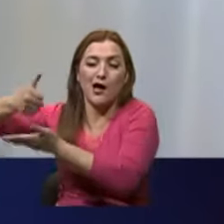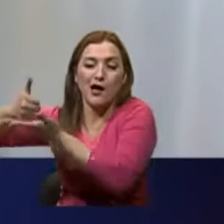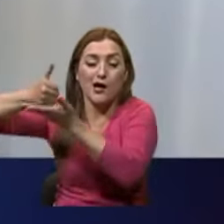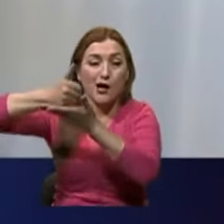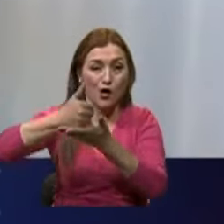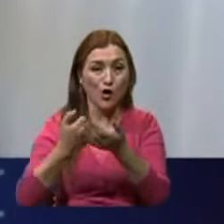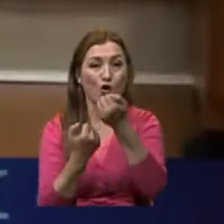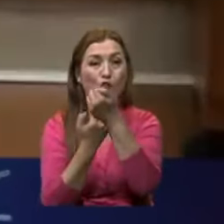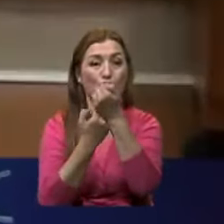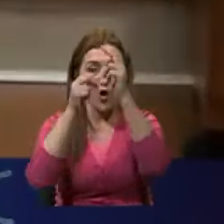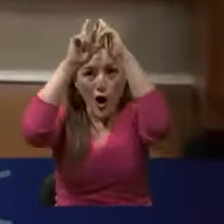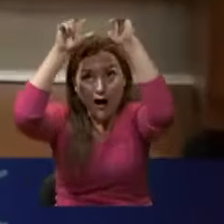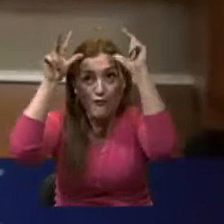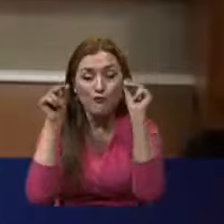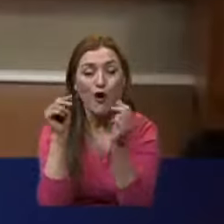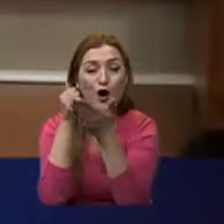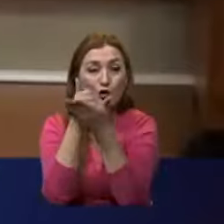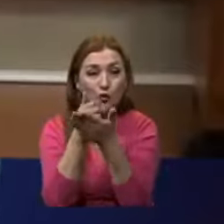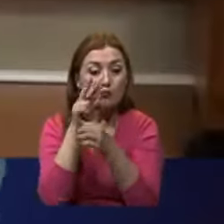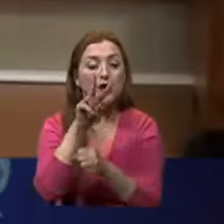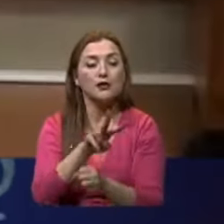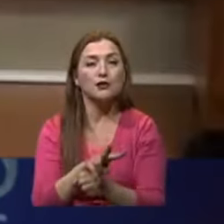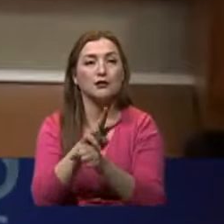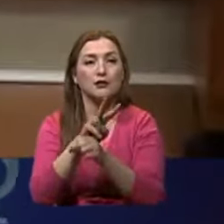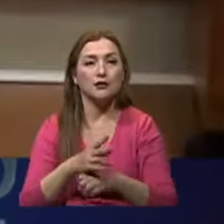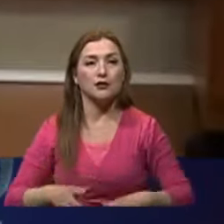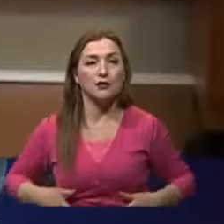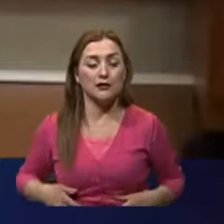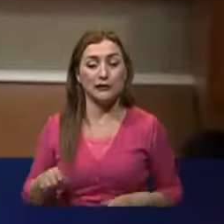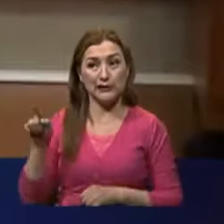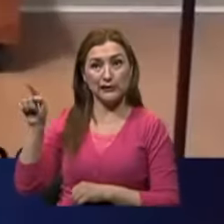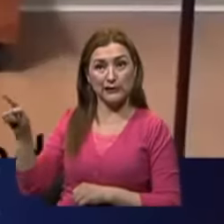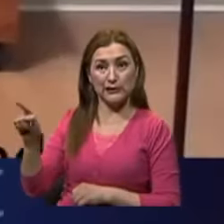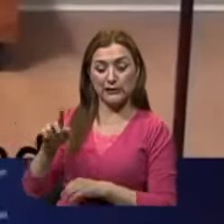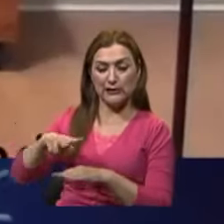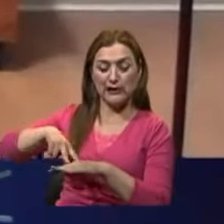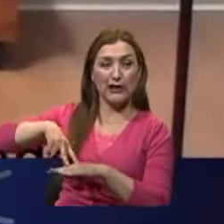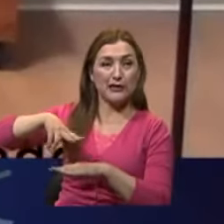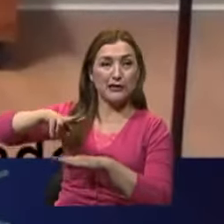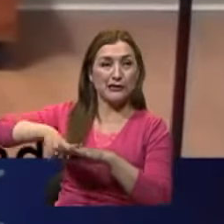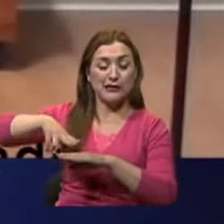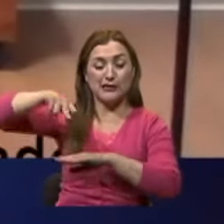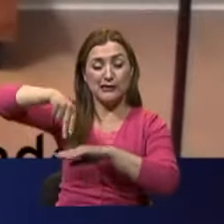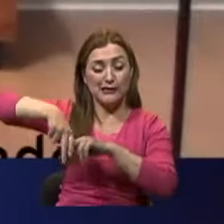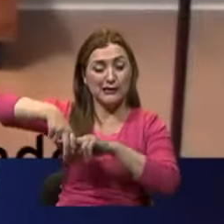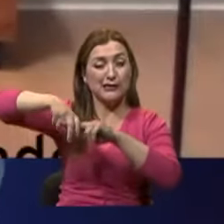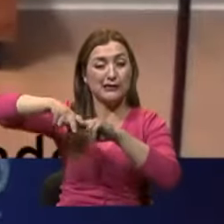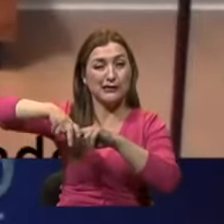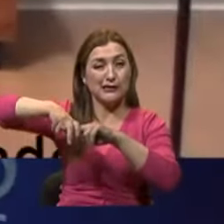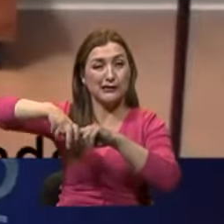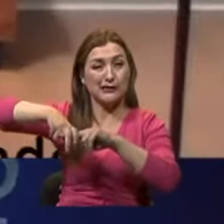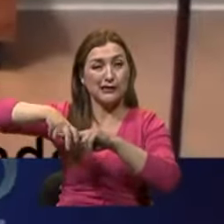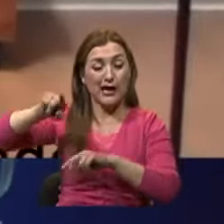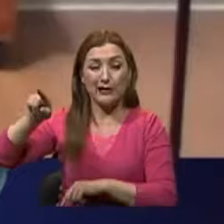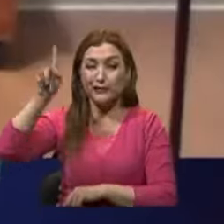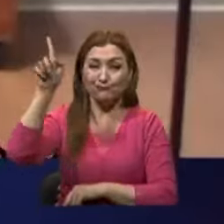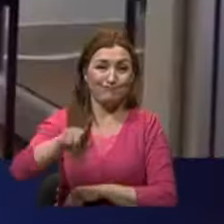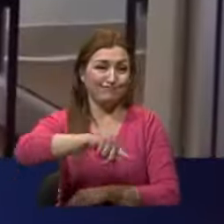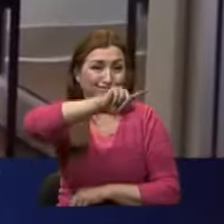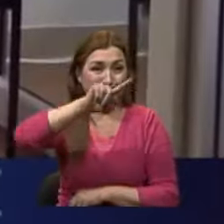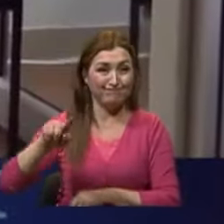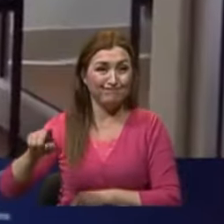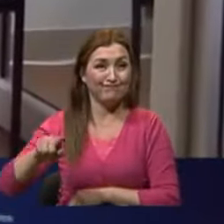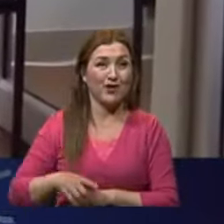o supervisión. No flectar la cadera en ángulo mayor a 90 grados, es decir, la rodilla no debe estar sobre el nivel de la